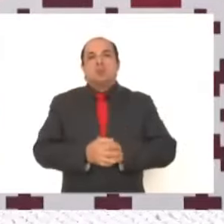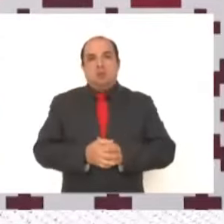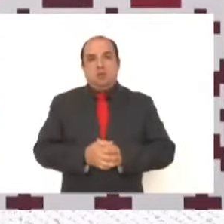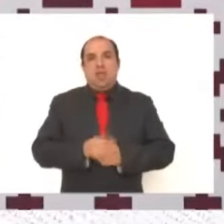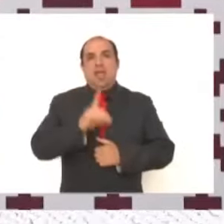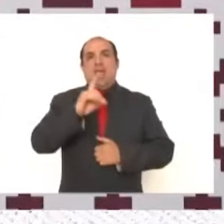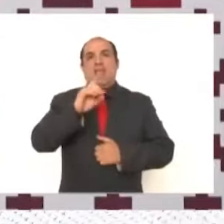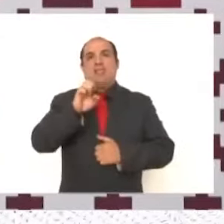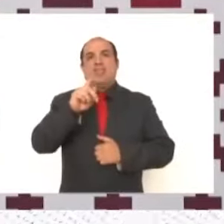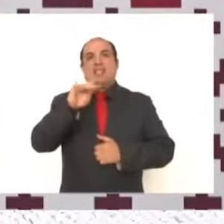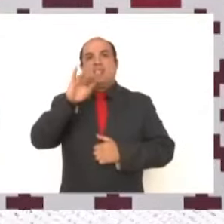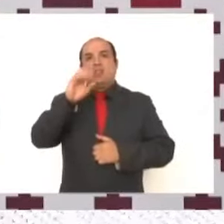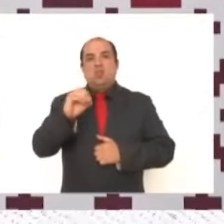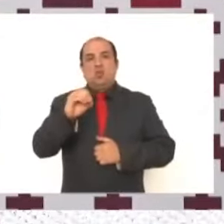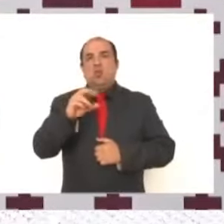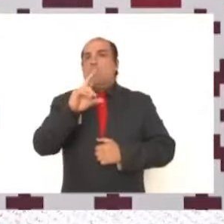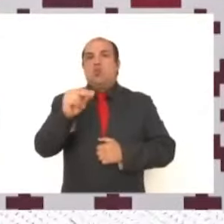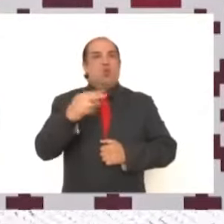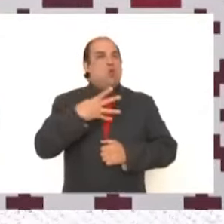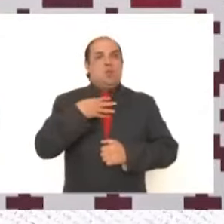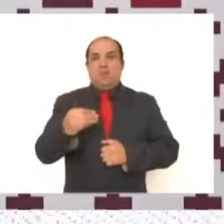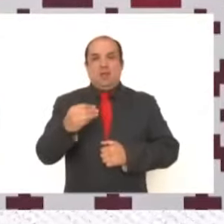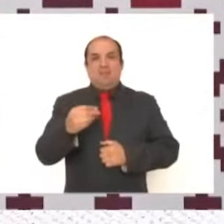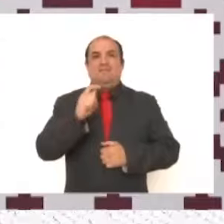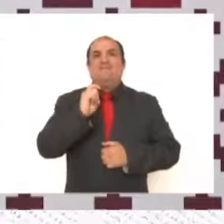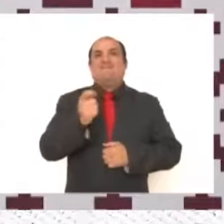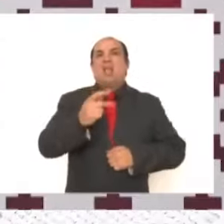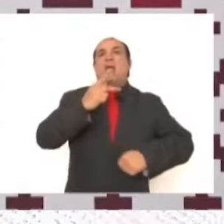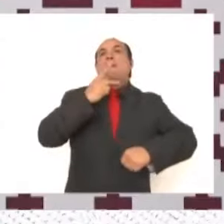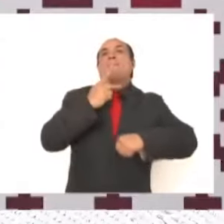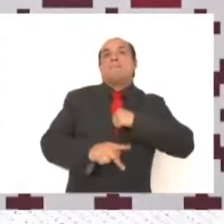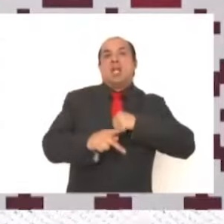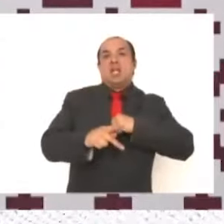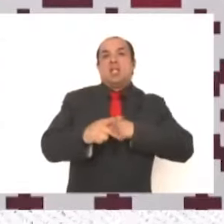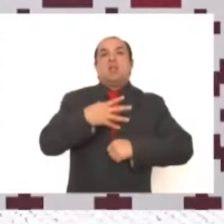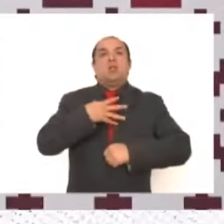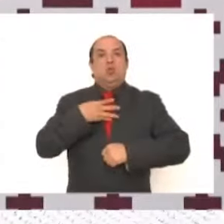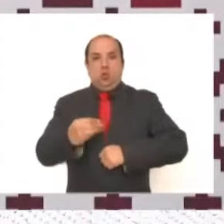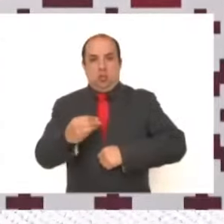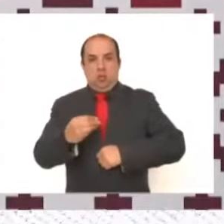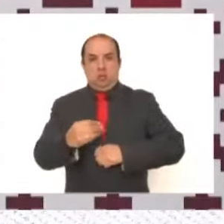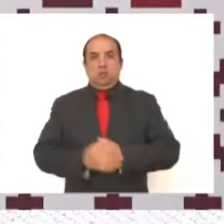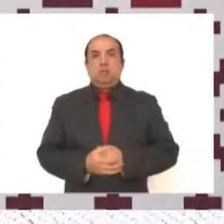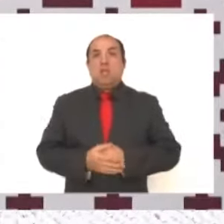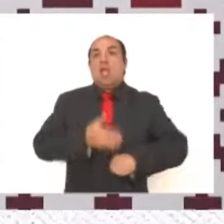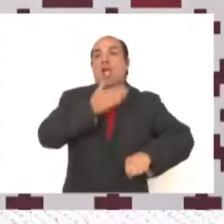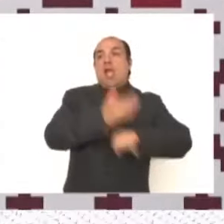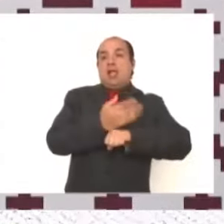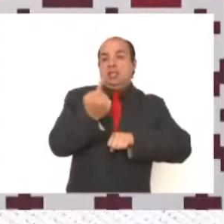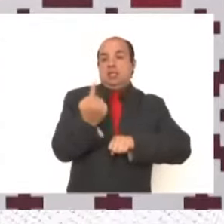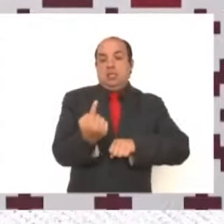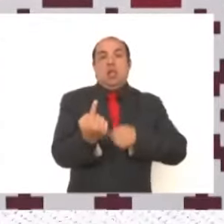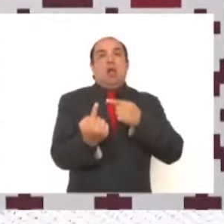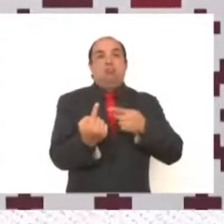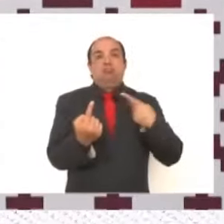es contagio, sino peligro de contagio. Se castigaba a la